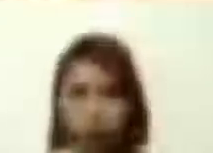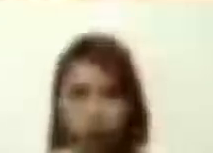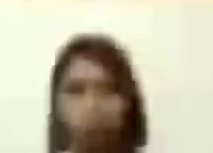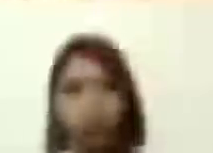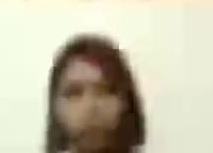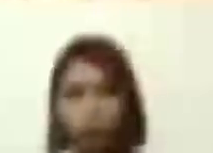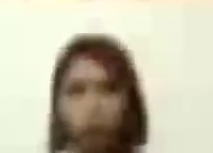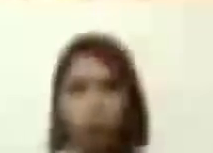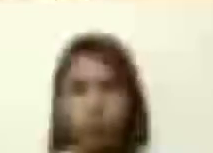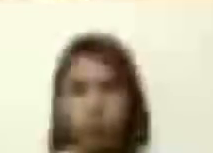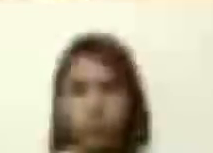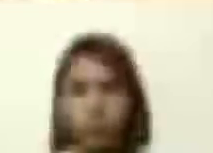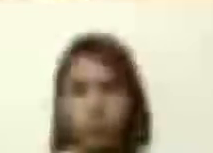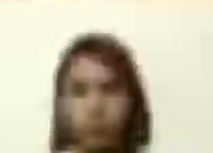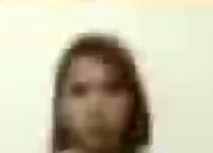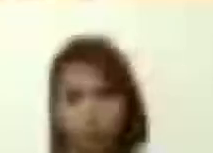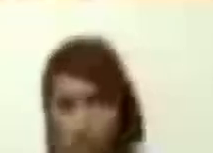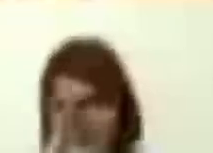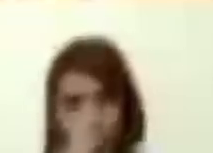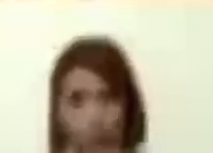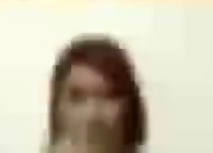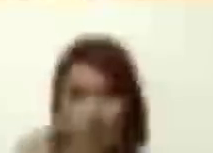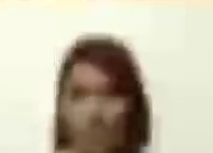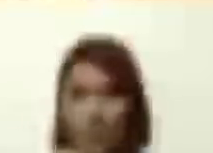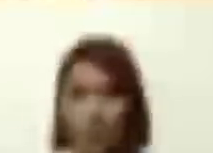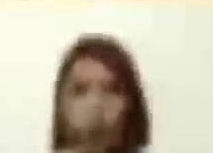del sector público? Vamos a ver.